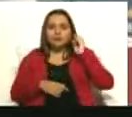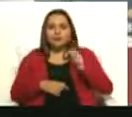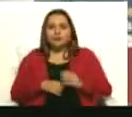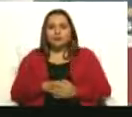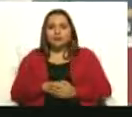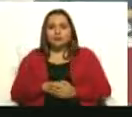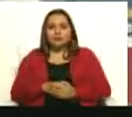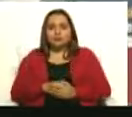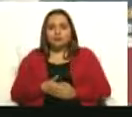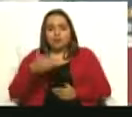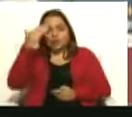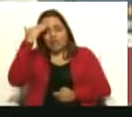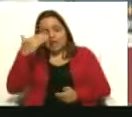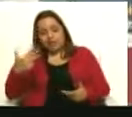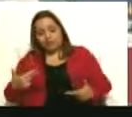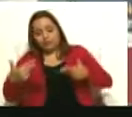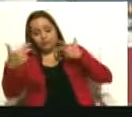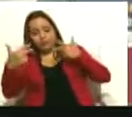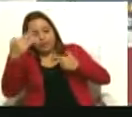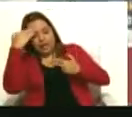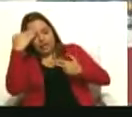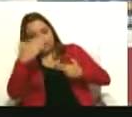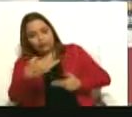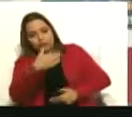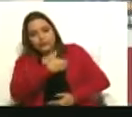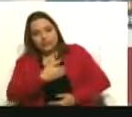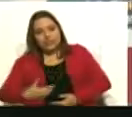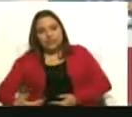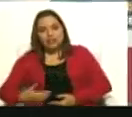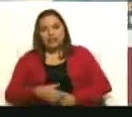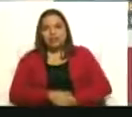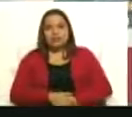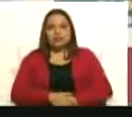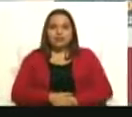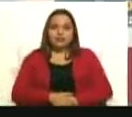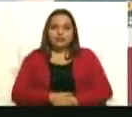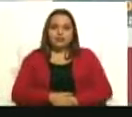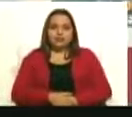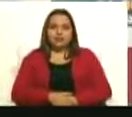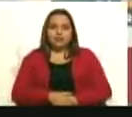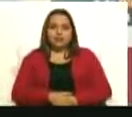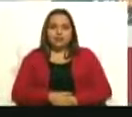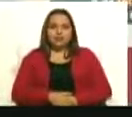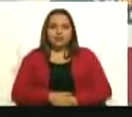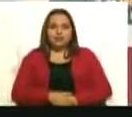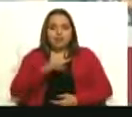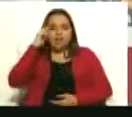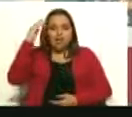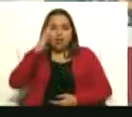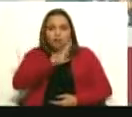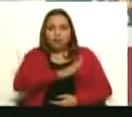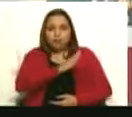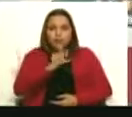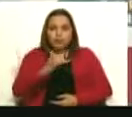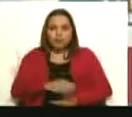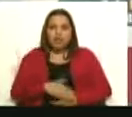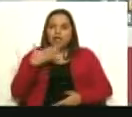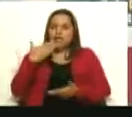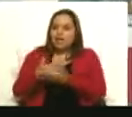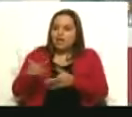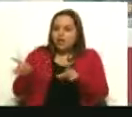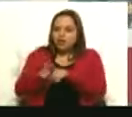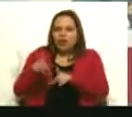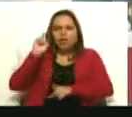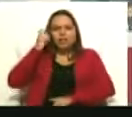Un gran saludo, presidente. Que Dios lo bendiga. Gracias, igualmente. Y acuérdase de la